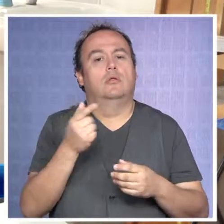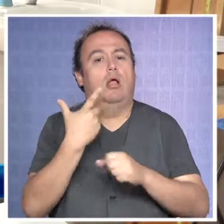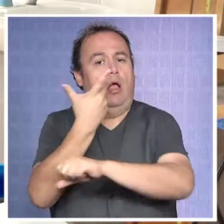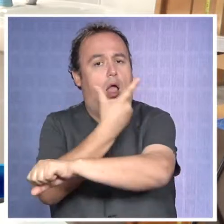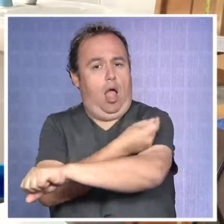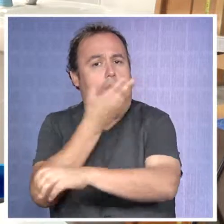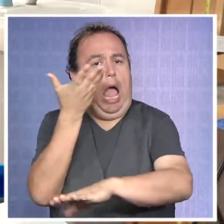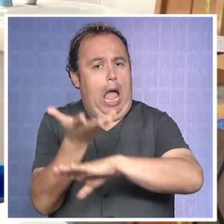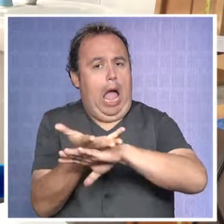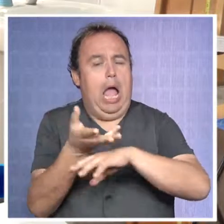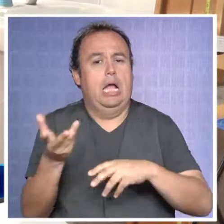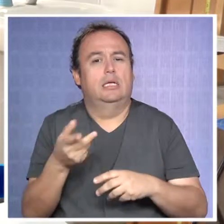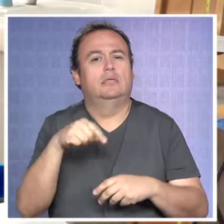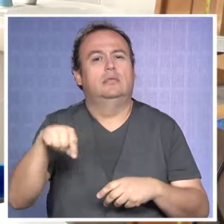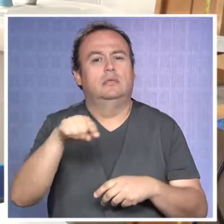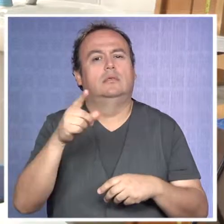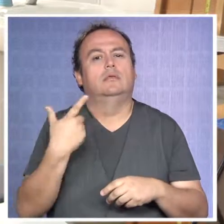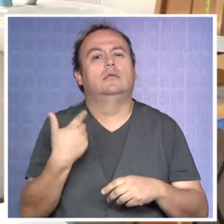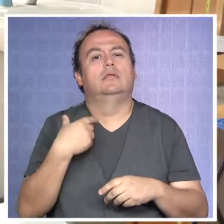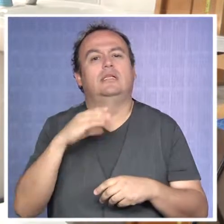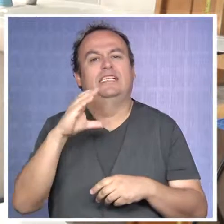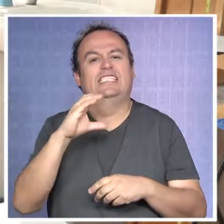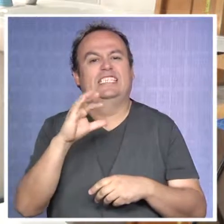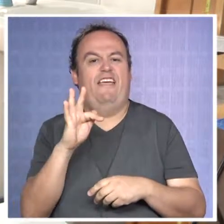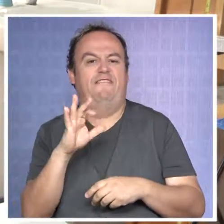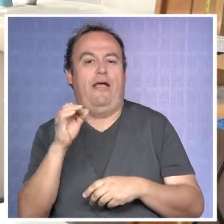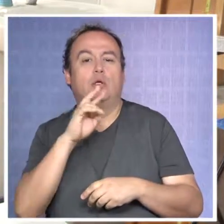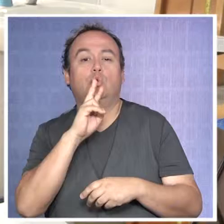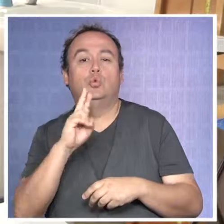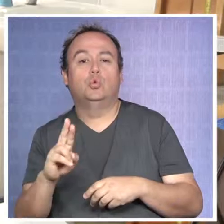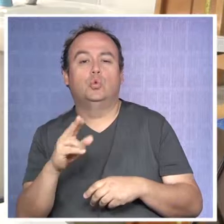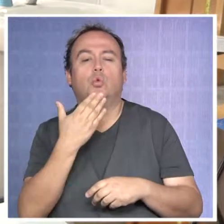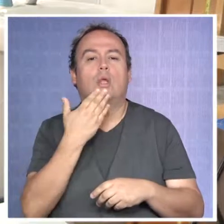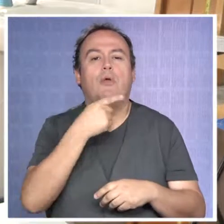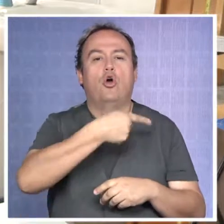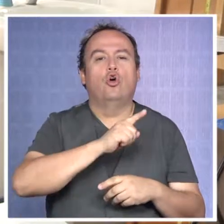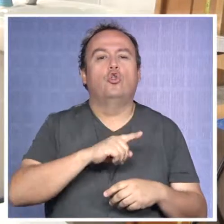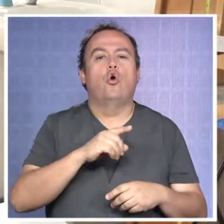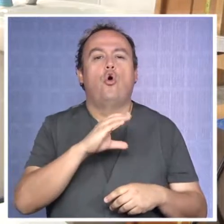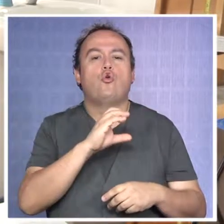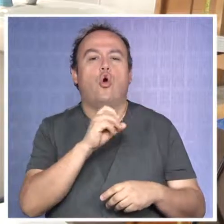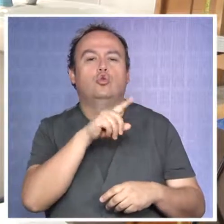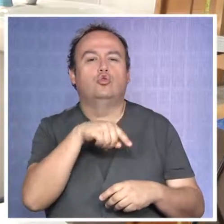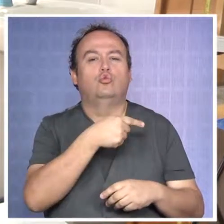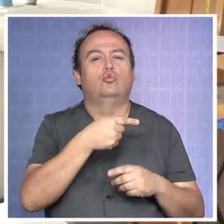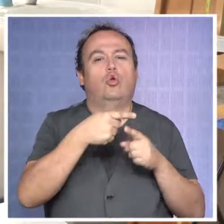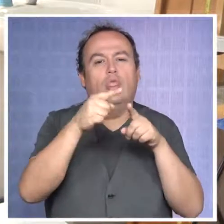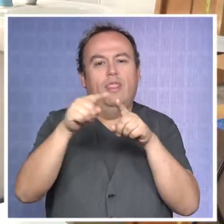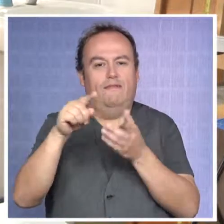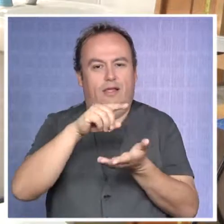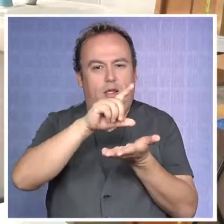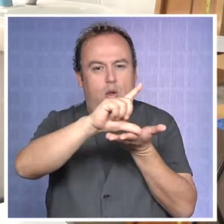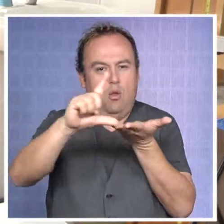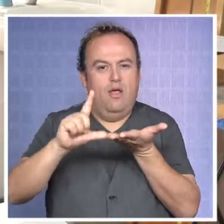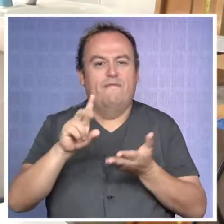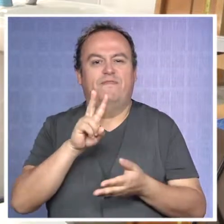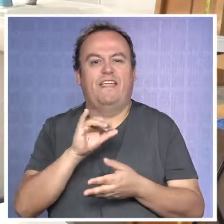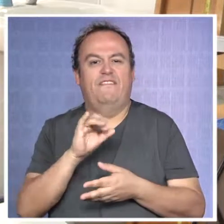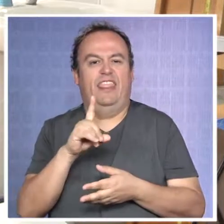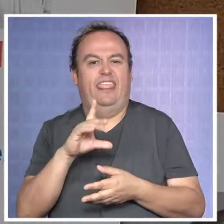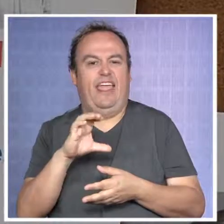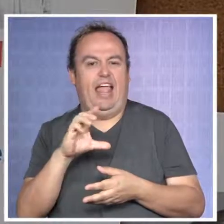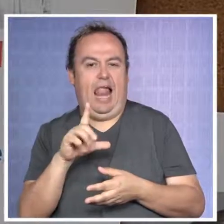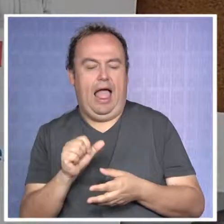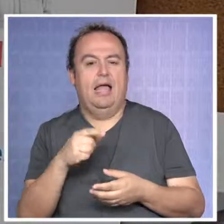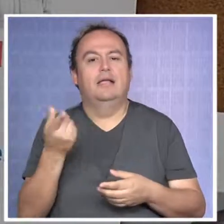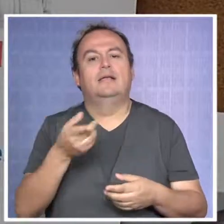están disponibles. Ya sea en el CEFAM Sur, así como también en los otros consultorios, los otros CEFAM de Iquique, que son el Videla, el